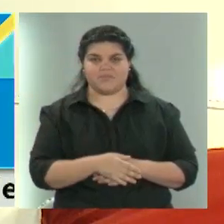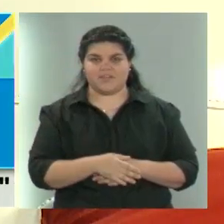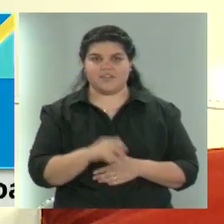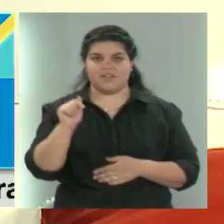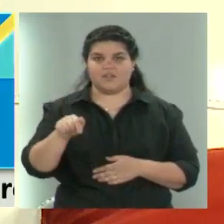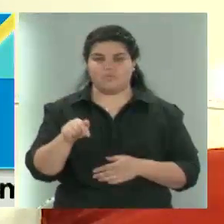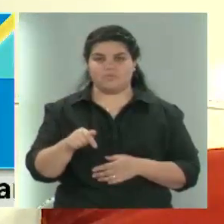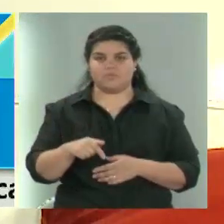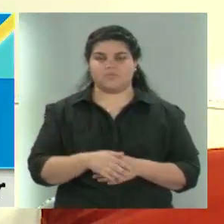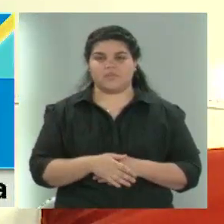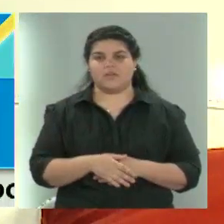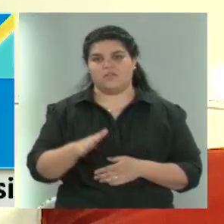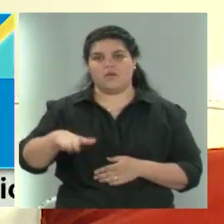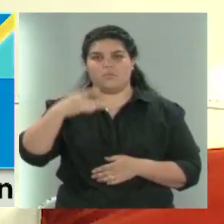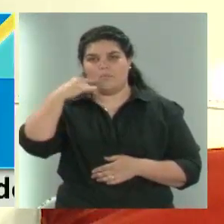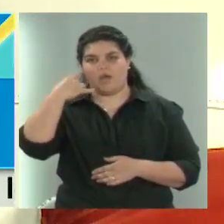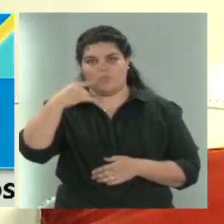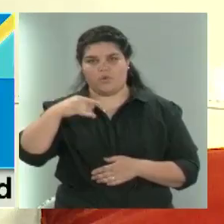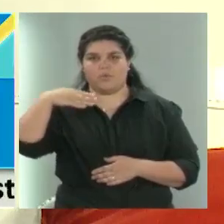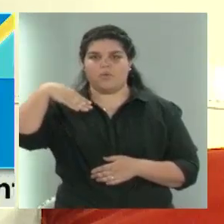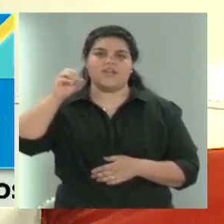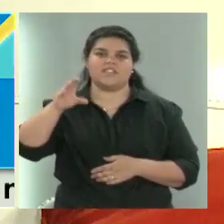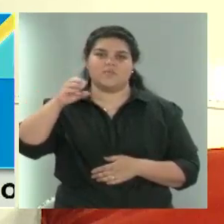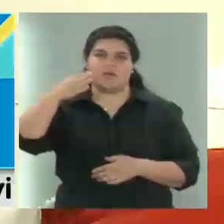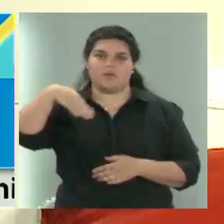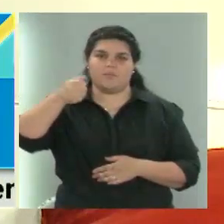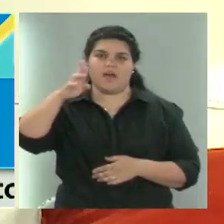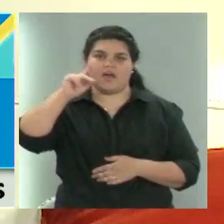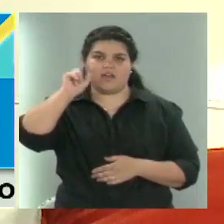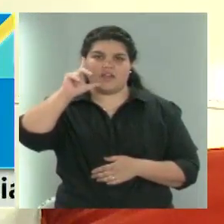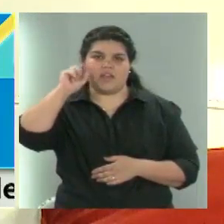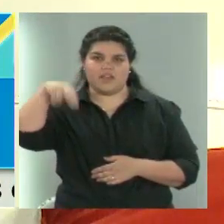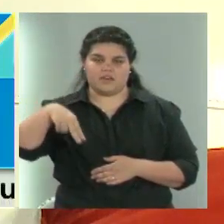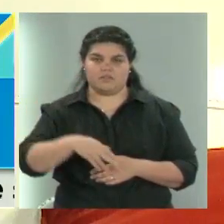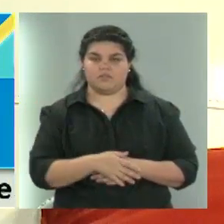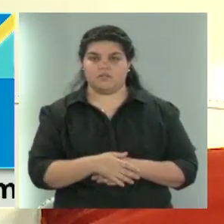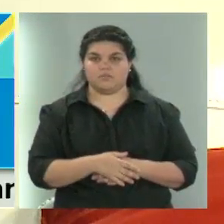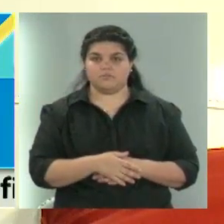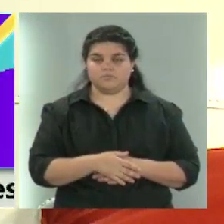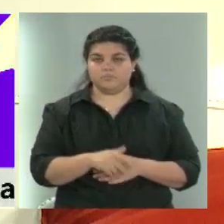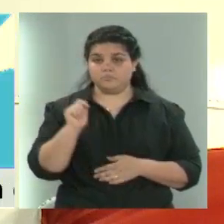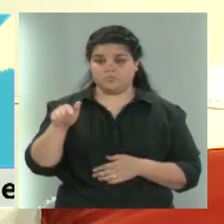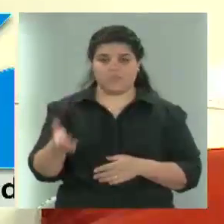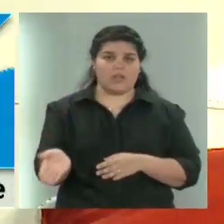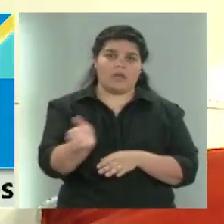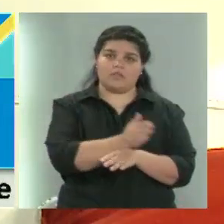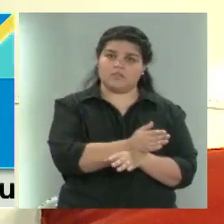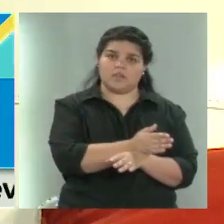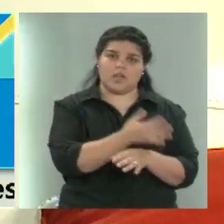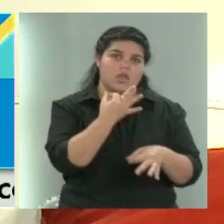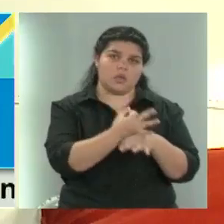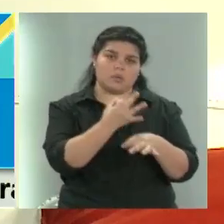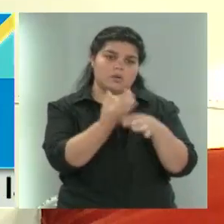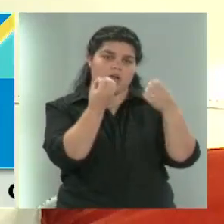Marilín Pena de Ferro, ¿no? De Maipú. O sea, los chicos venían de escuela, habían abandonado en su momento, ¿no?